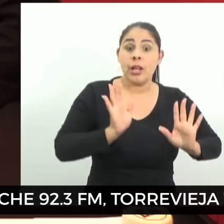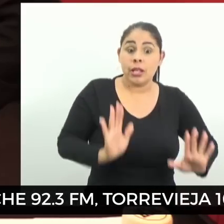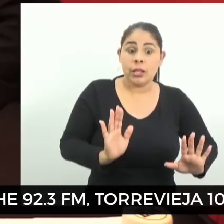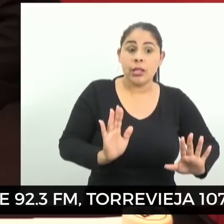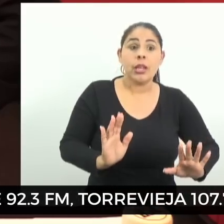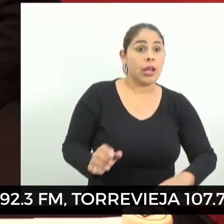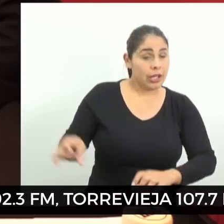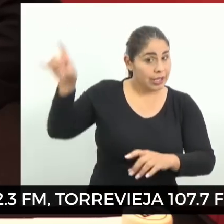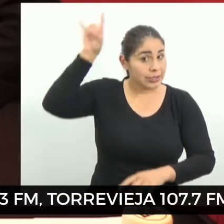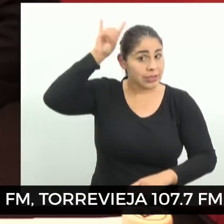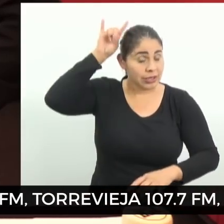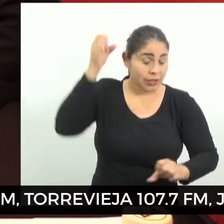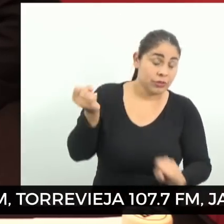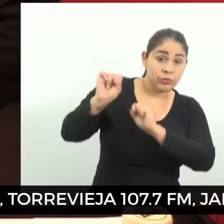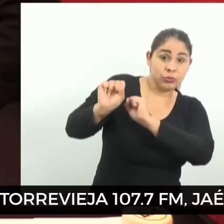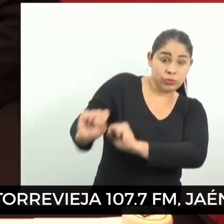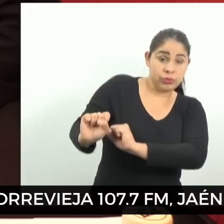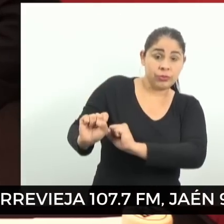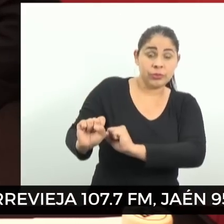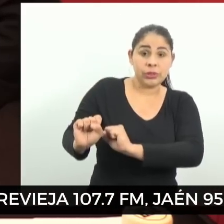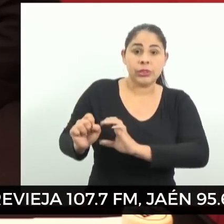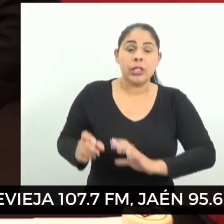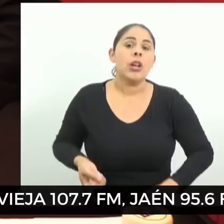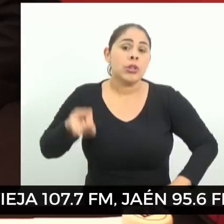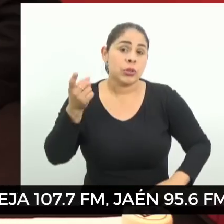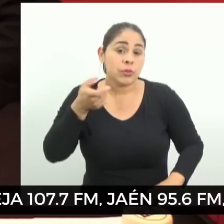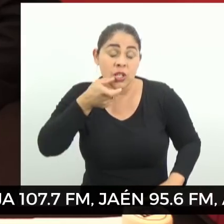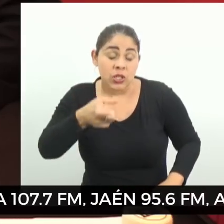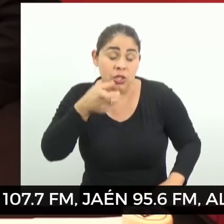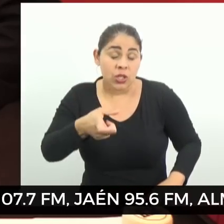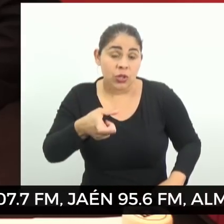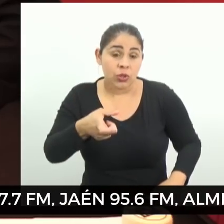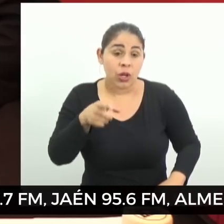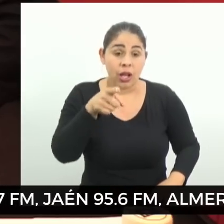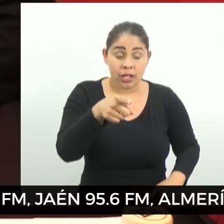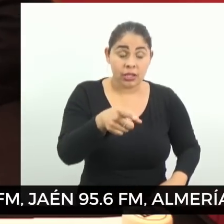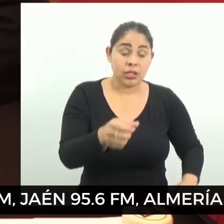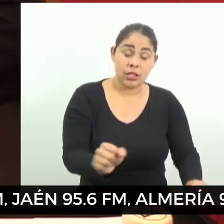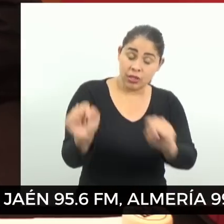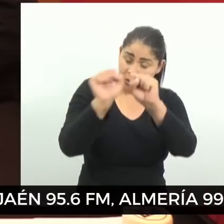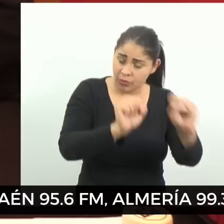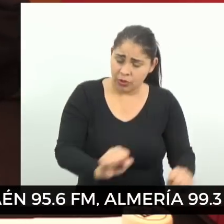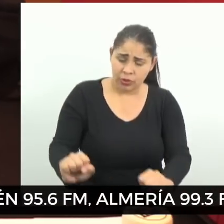te van a proteger. Solo los versículos de memoria son lo que van a traer fruto en tu vida.